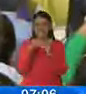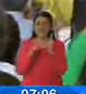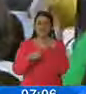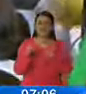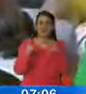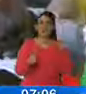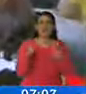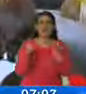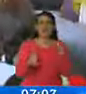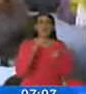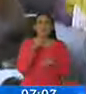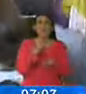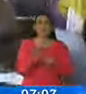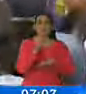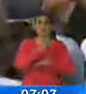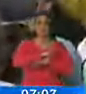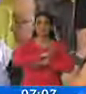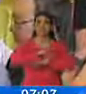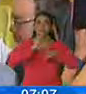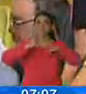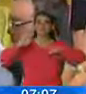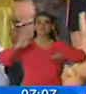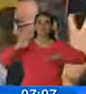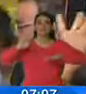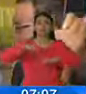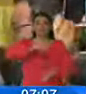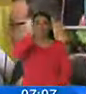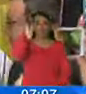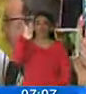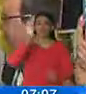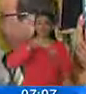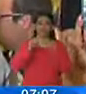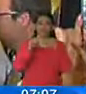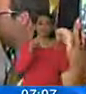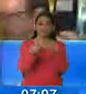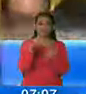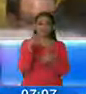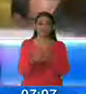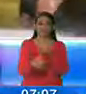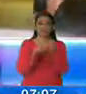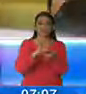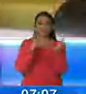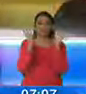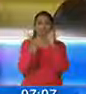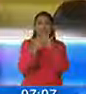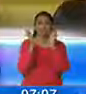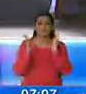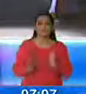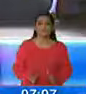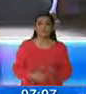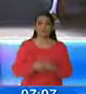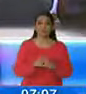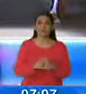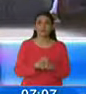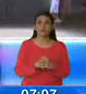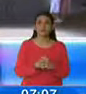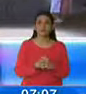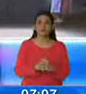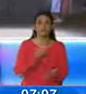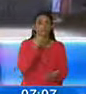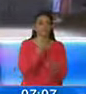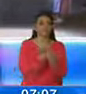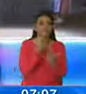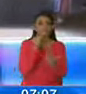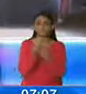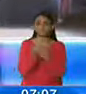a la asamblea. Aquí se comprometió, de salir ganador, a continuar con el proceso de la revolución ciudadana. Muchísimas gracias,